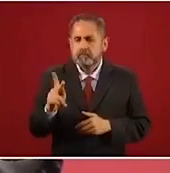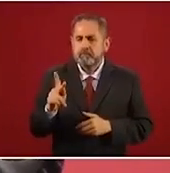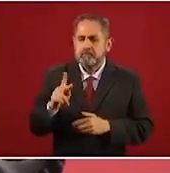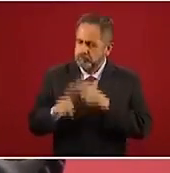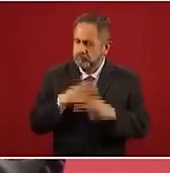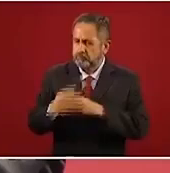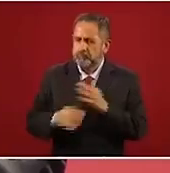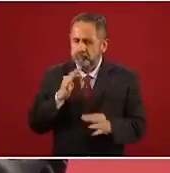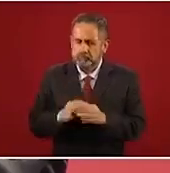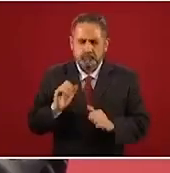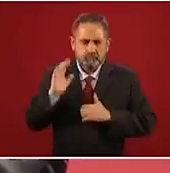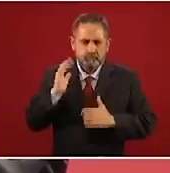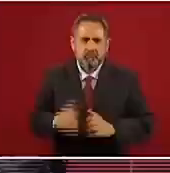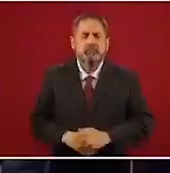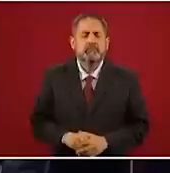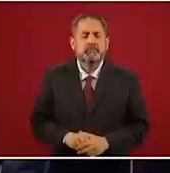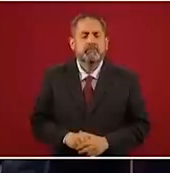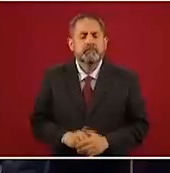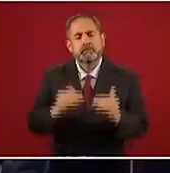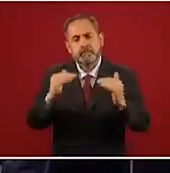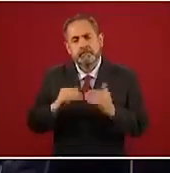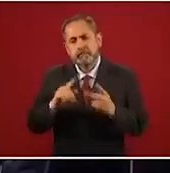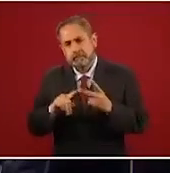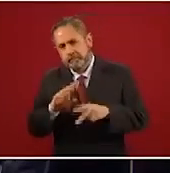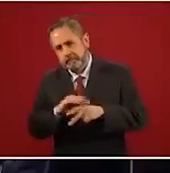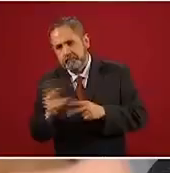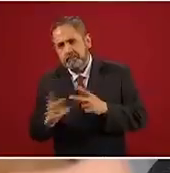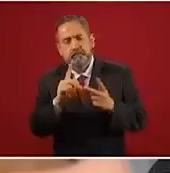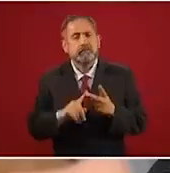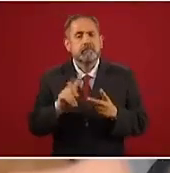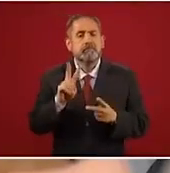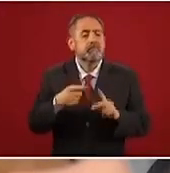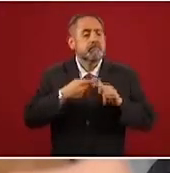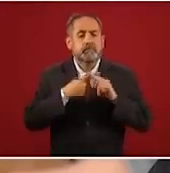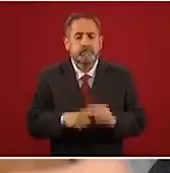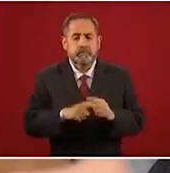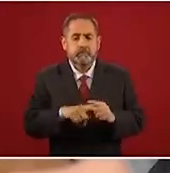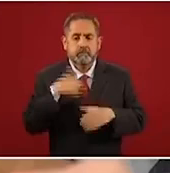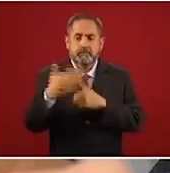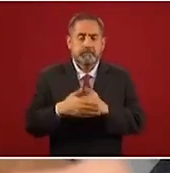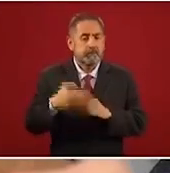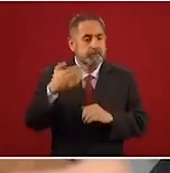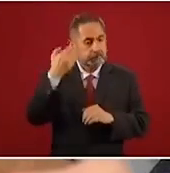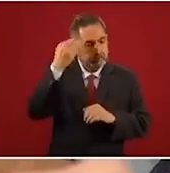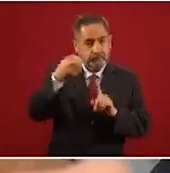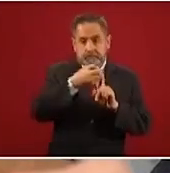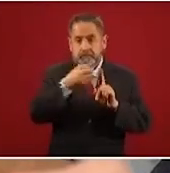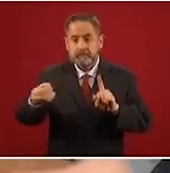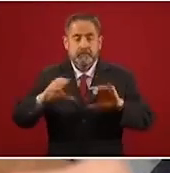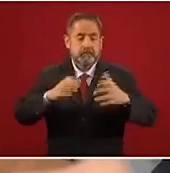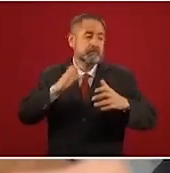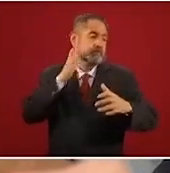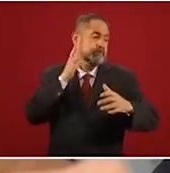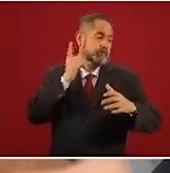va a cumplir el compromiso. Ahora, presidente, me gustaría preguntarle, por favor, está por iniciar el periodo de ordinario de sesiones. ¿Ya pensó o ya